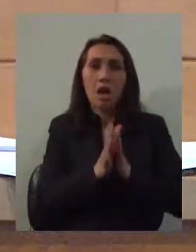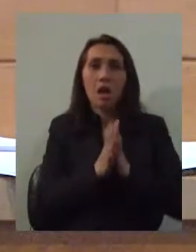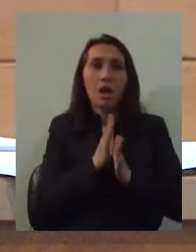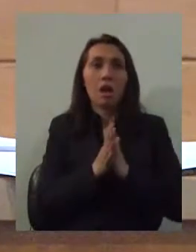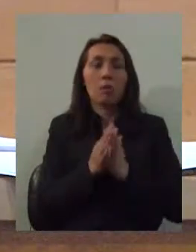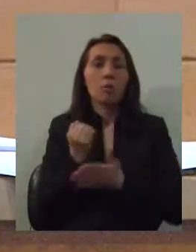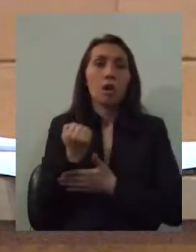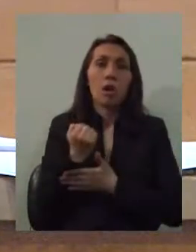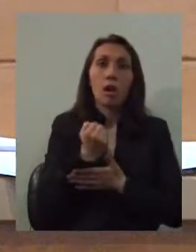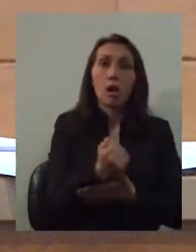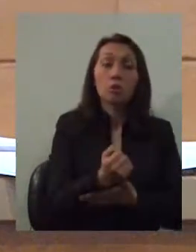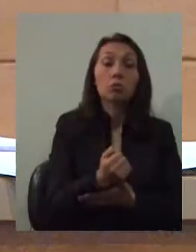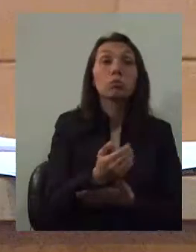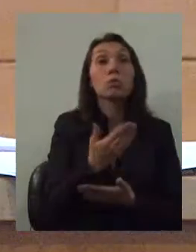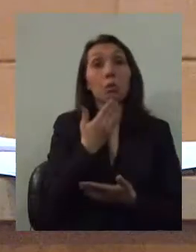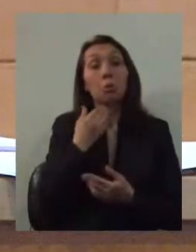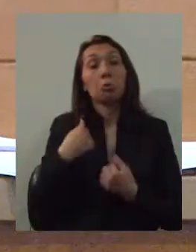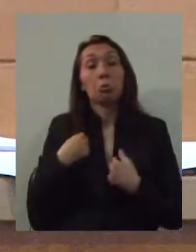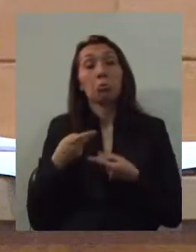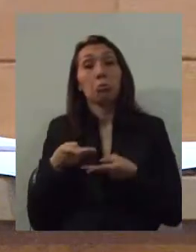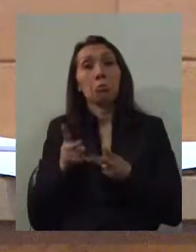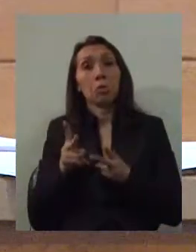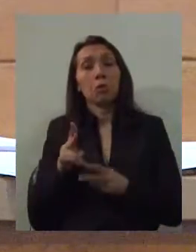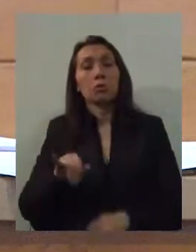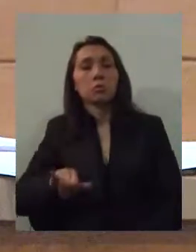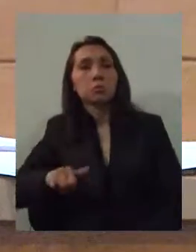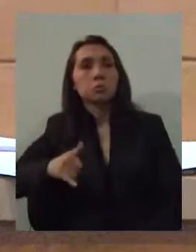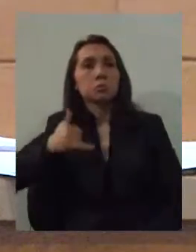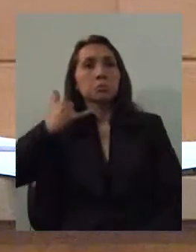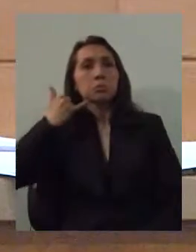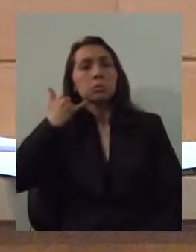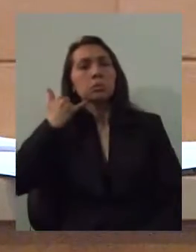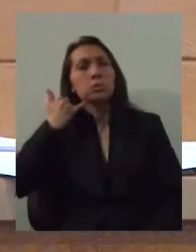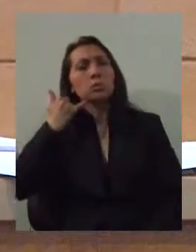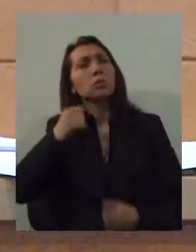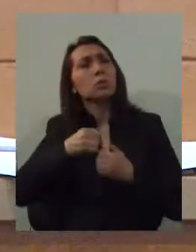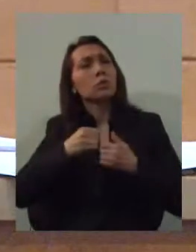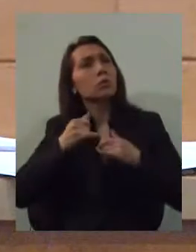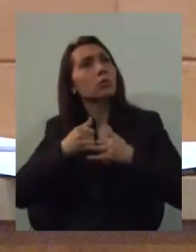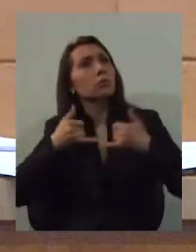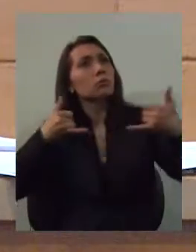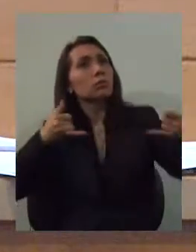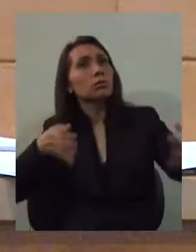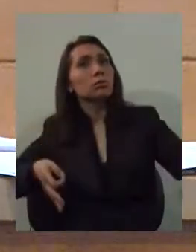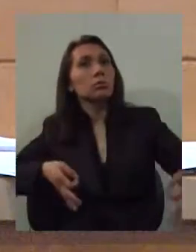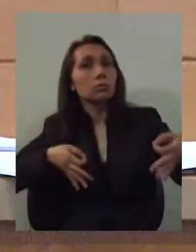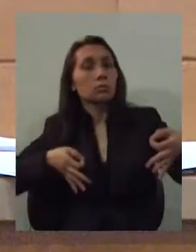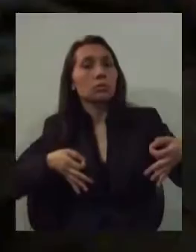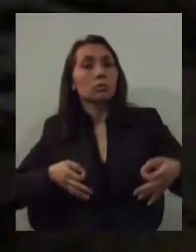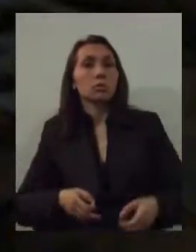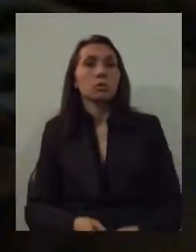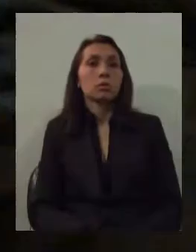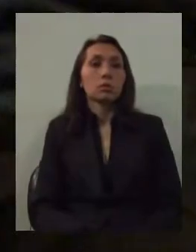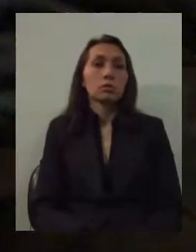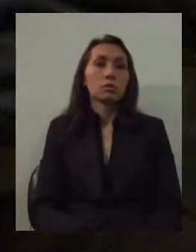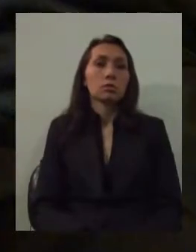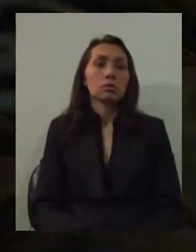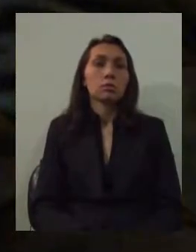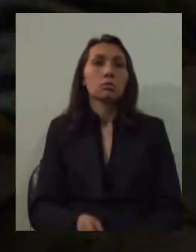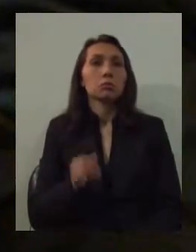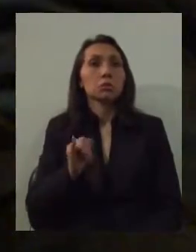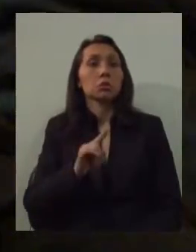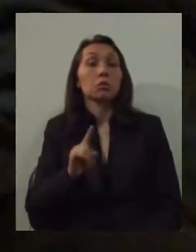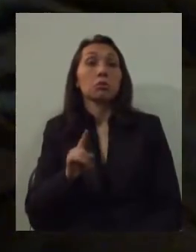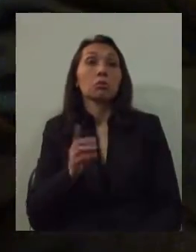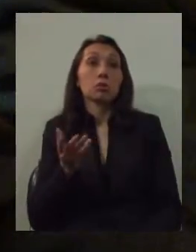la colaboración, incluso me permitirían tomar el teléfono y llamarle, colega, y tengo aquí. Y el juez americano lo va a atender y le va a decir sí o yo no. Yo